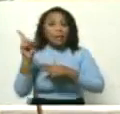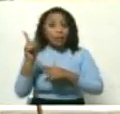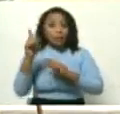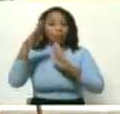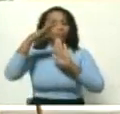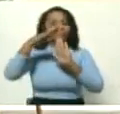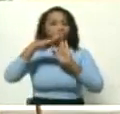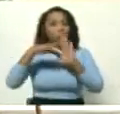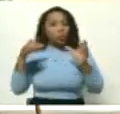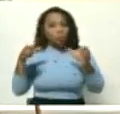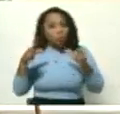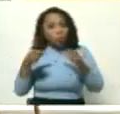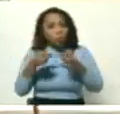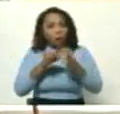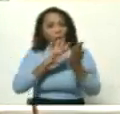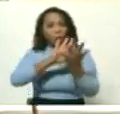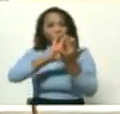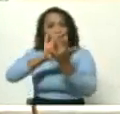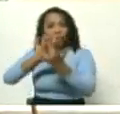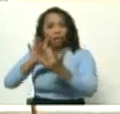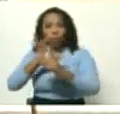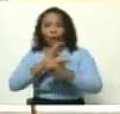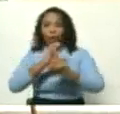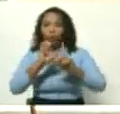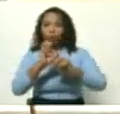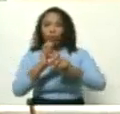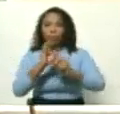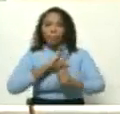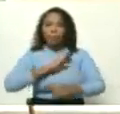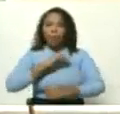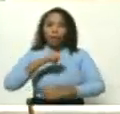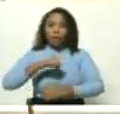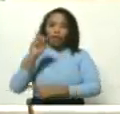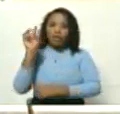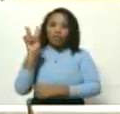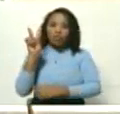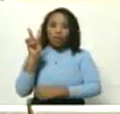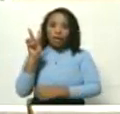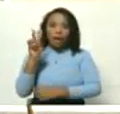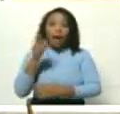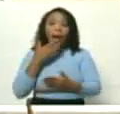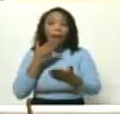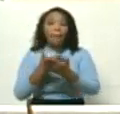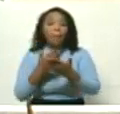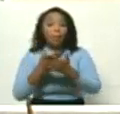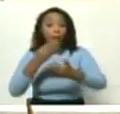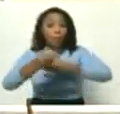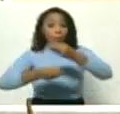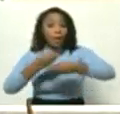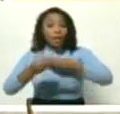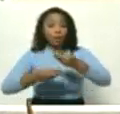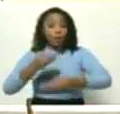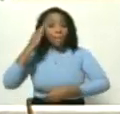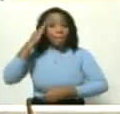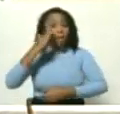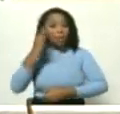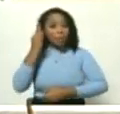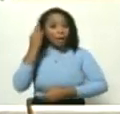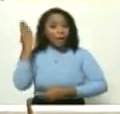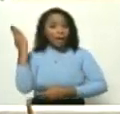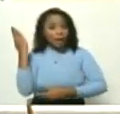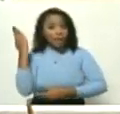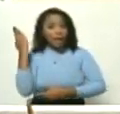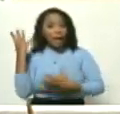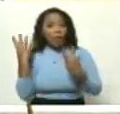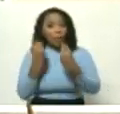disminuido lo que es el contacto con los juegos tradicionales. En la propuesta que hemos hecho, mi almiranta y mi persona, a los compañeros